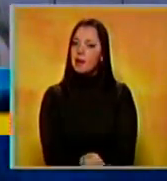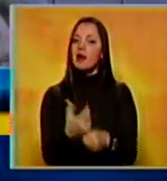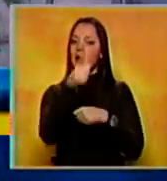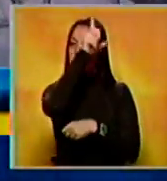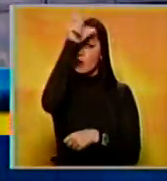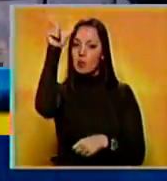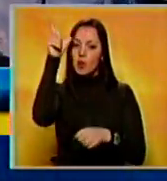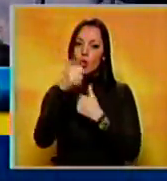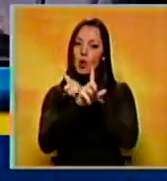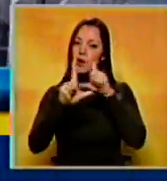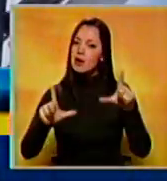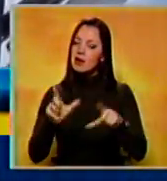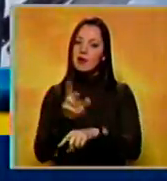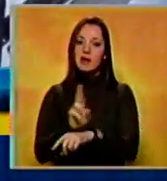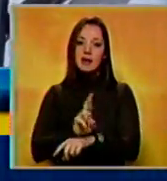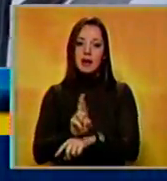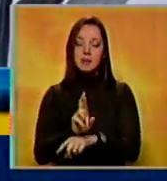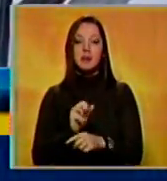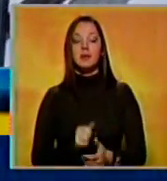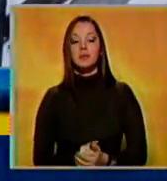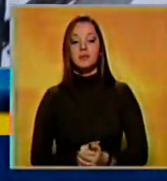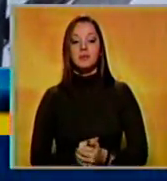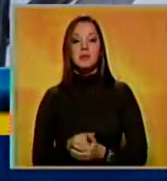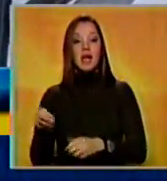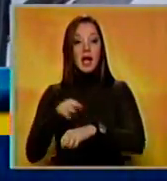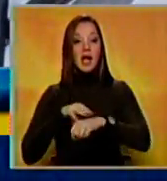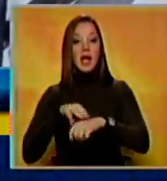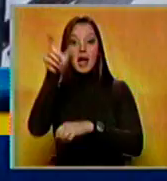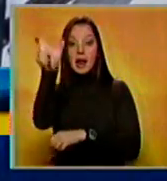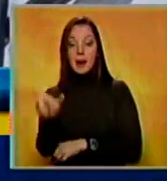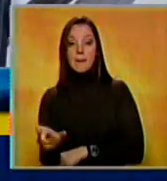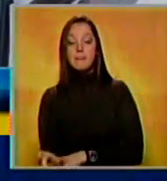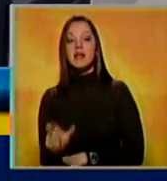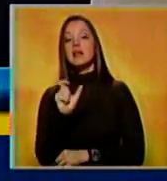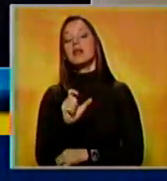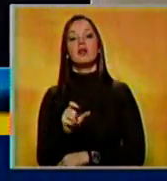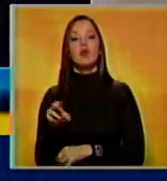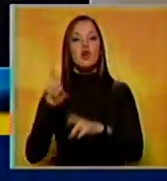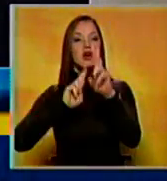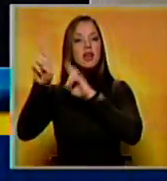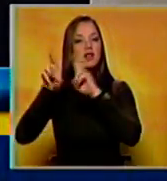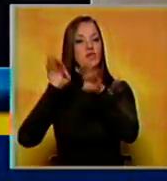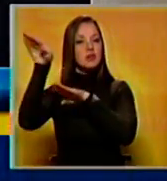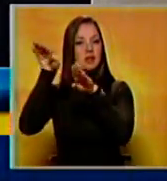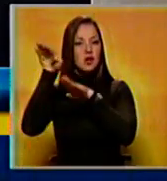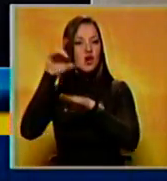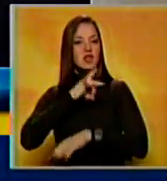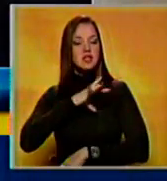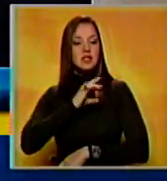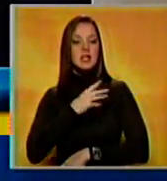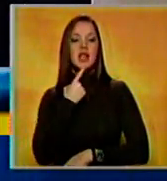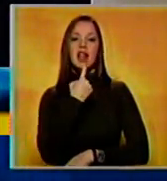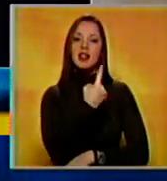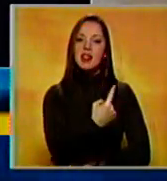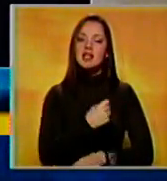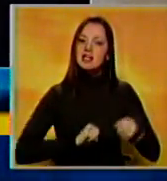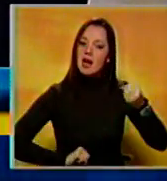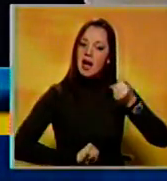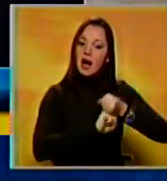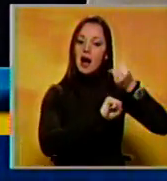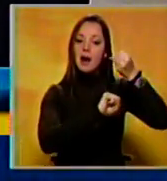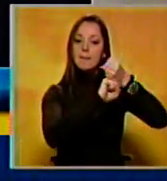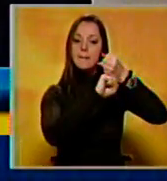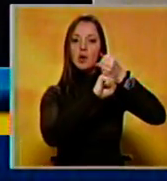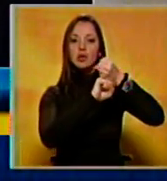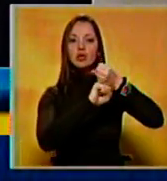posible por su parte el ministro de relaciones exteriores de chile heraldo Muñoz expresó el apoyo de su gobierno